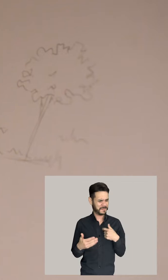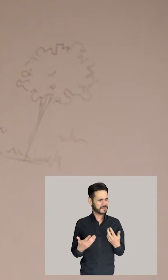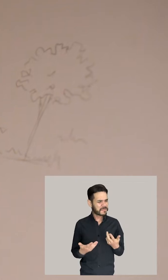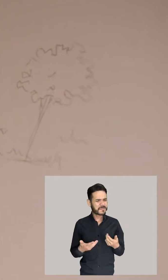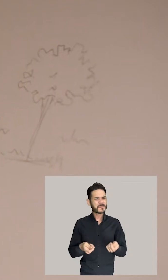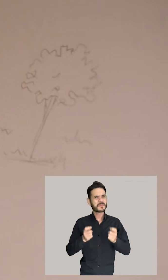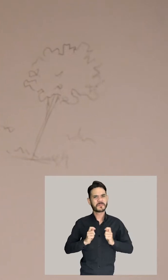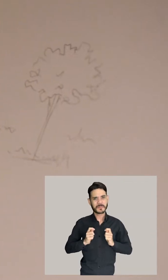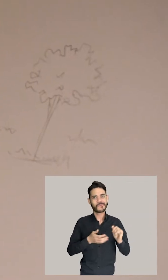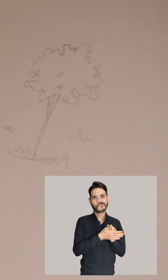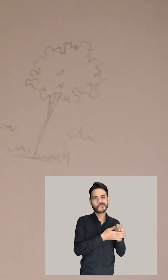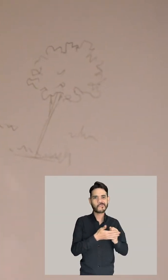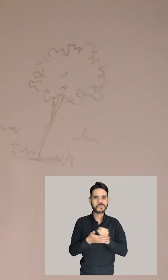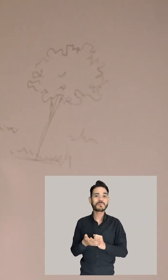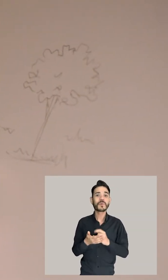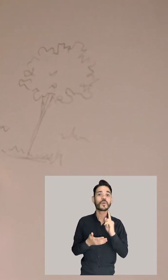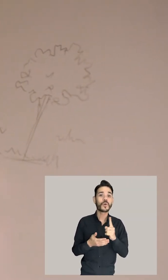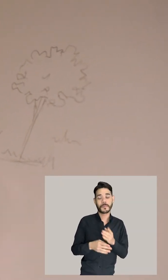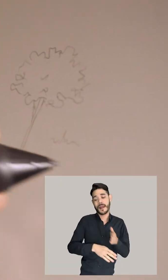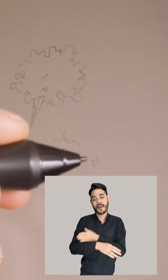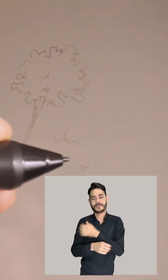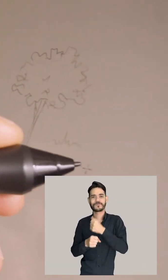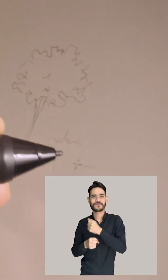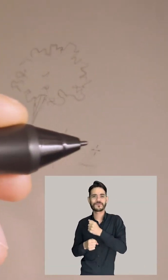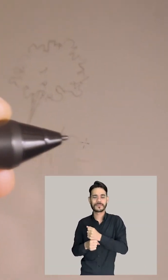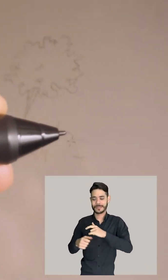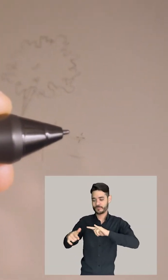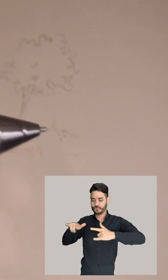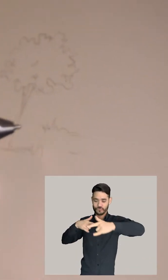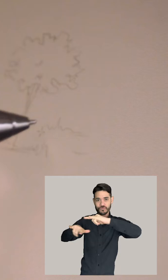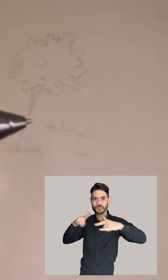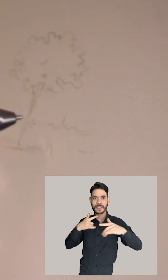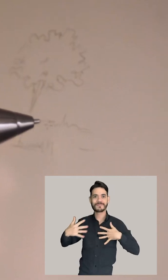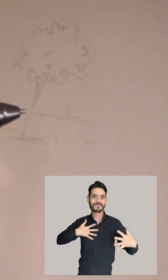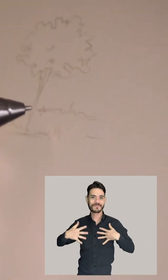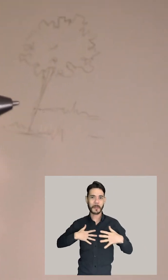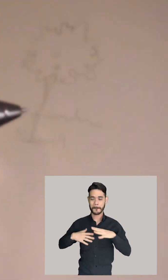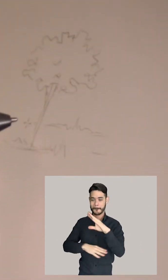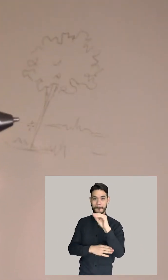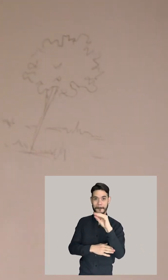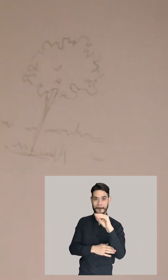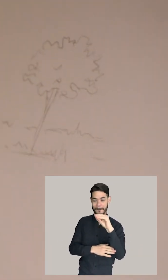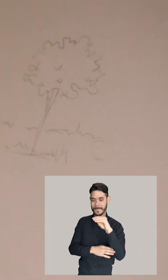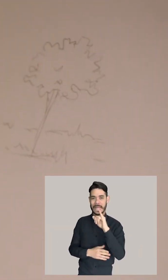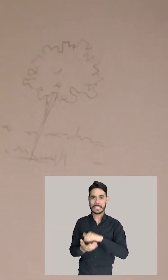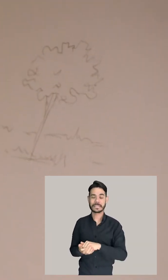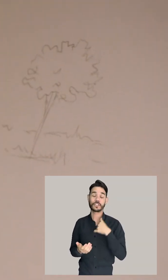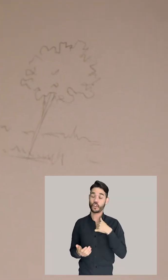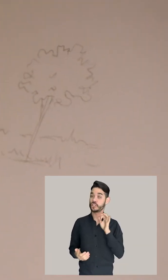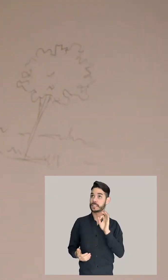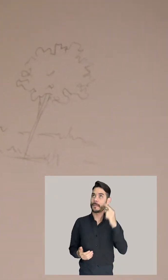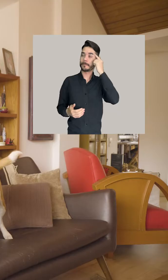después de haber trabajado mucho en el teatro de títeres. Siempre he dicho que el teatro de títeres y los libros ilustrados son